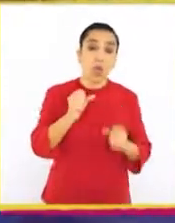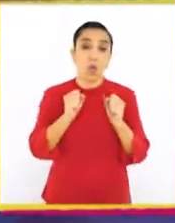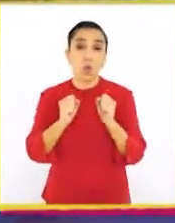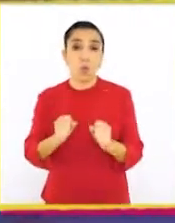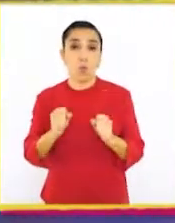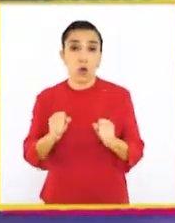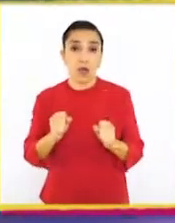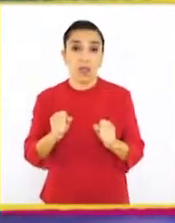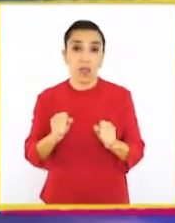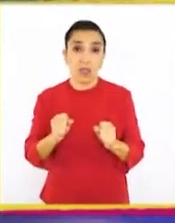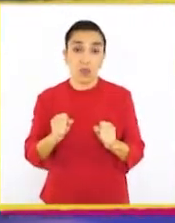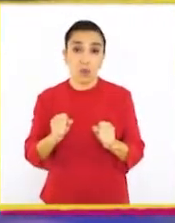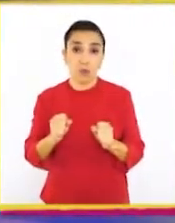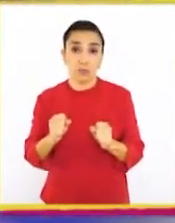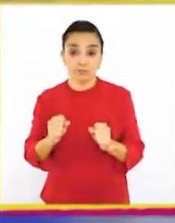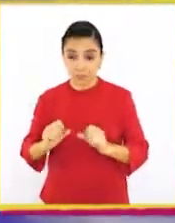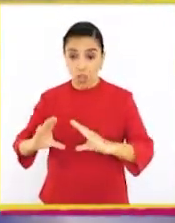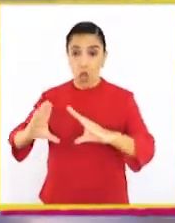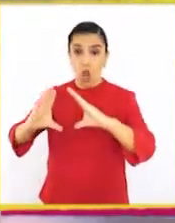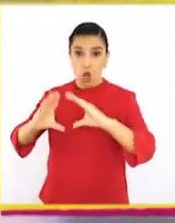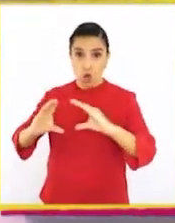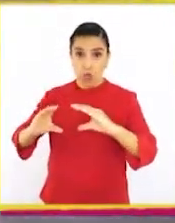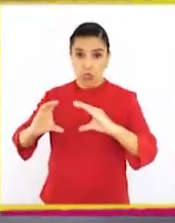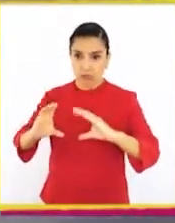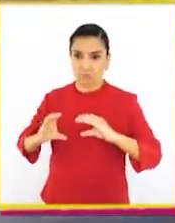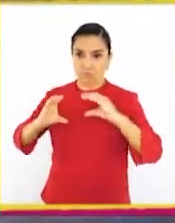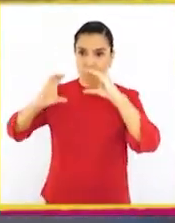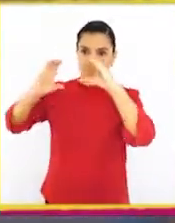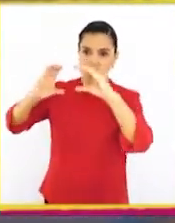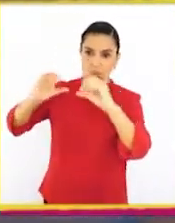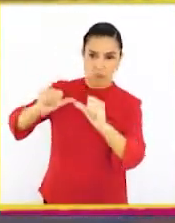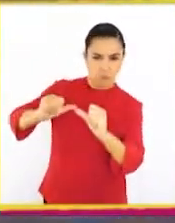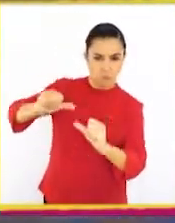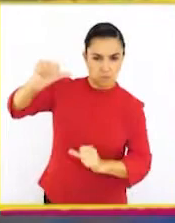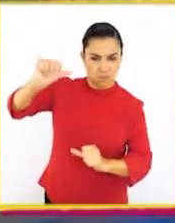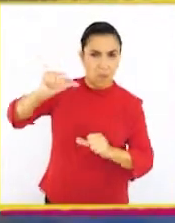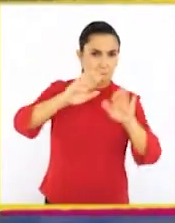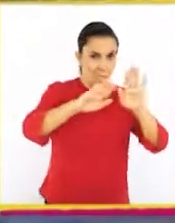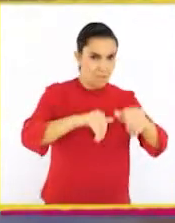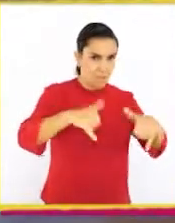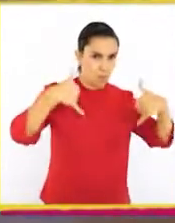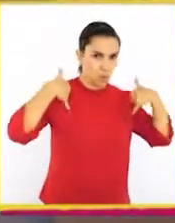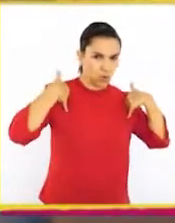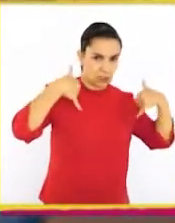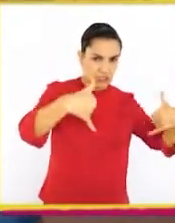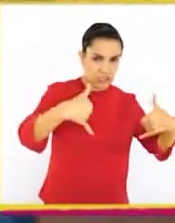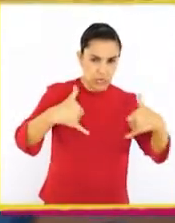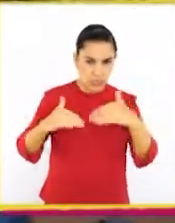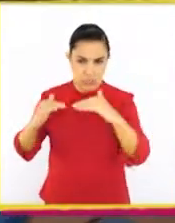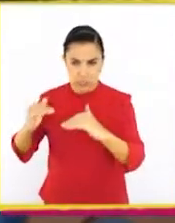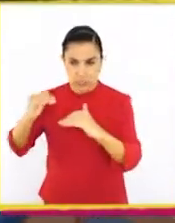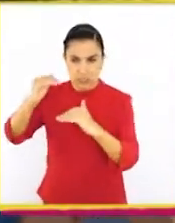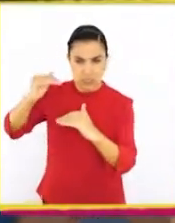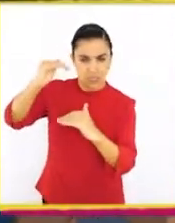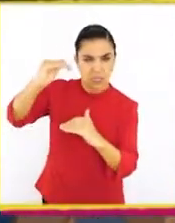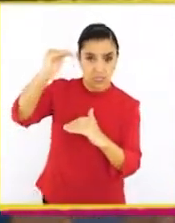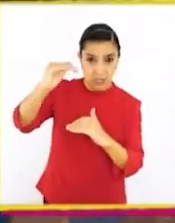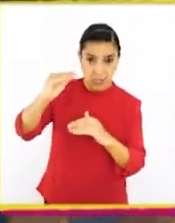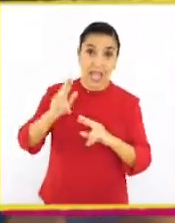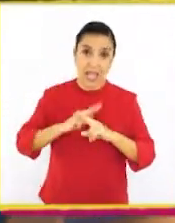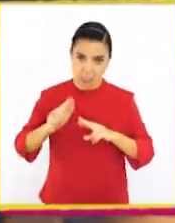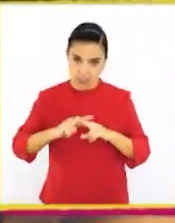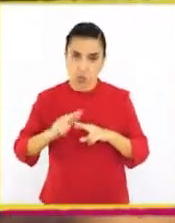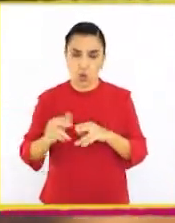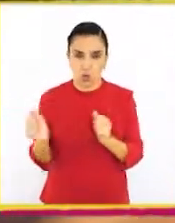Claro, podemos poner las cosas sobre el cojín hasta que lleguemos a la misma altura de la mochila. Algo así como una torre.